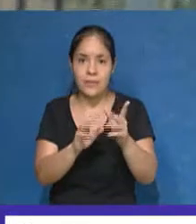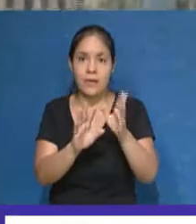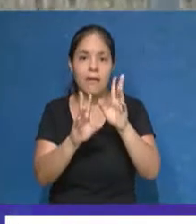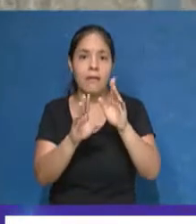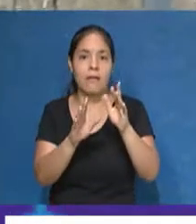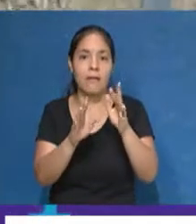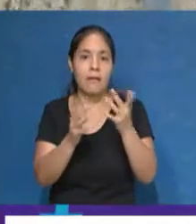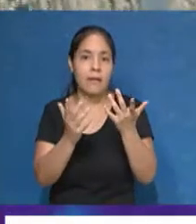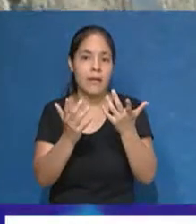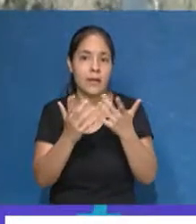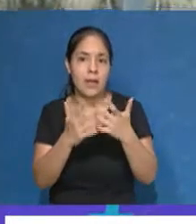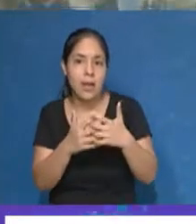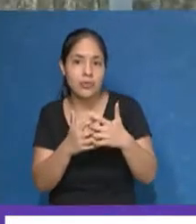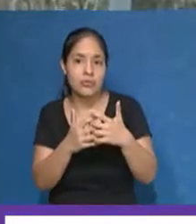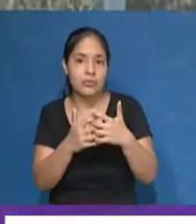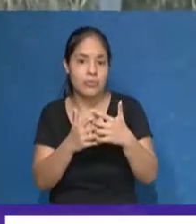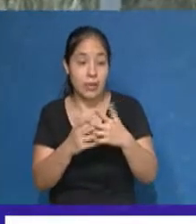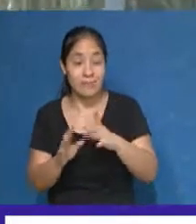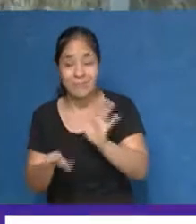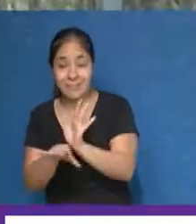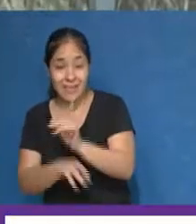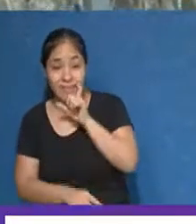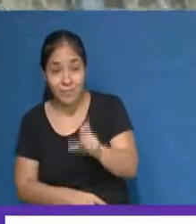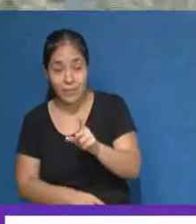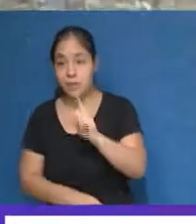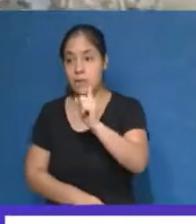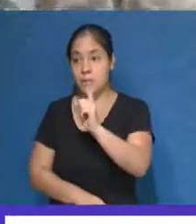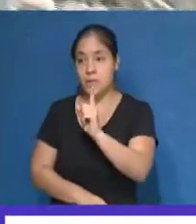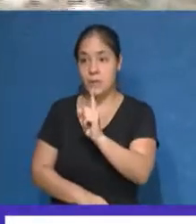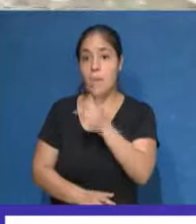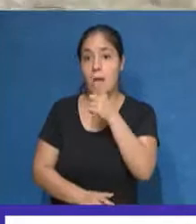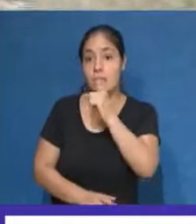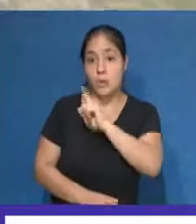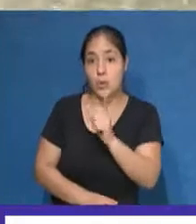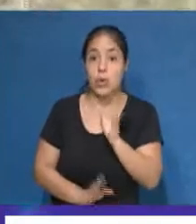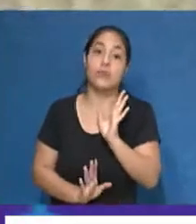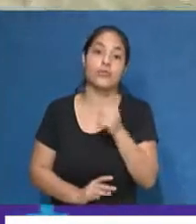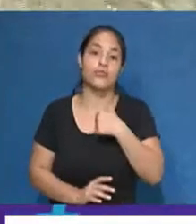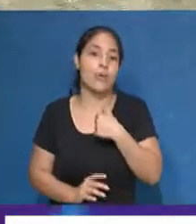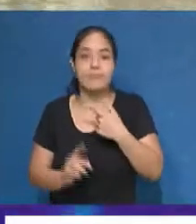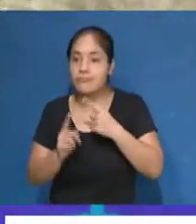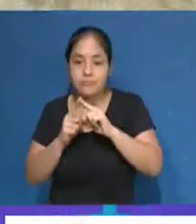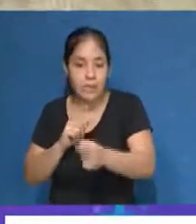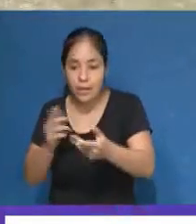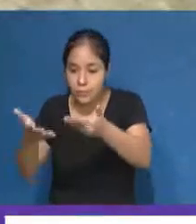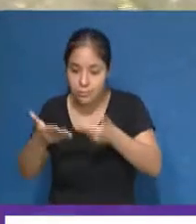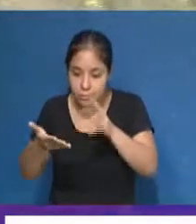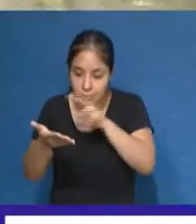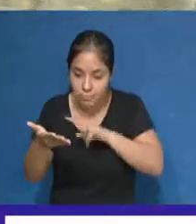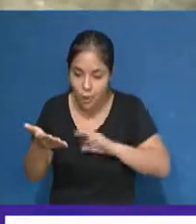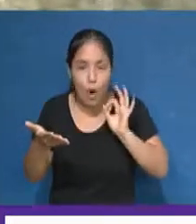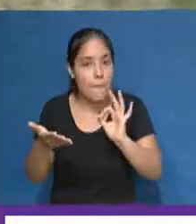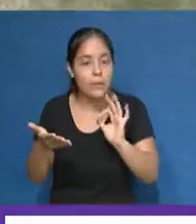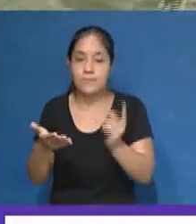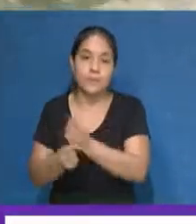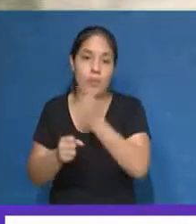delito? Con aparentemente no. Yo todavía no tengo el contacto directo. Estas actuaciones las tiene la fiscal.